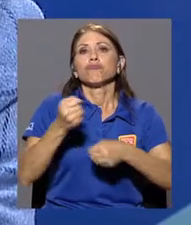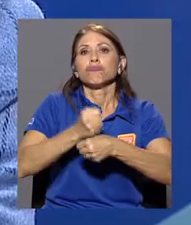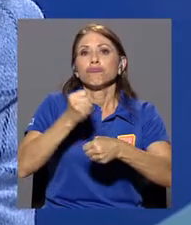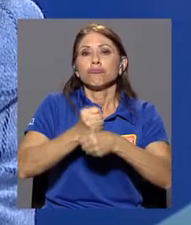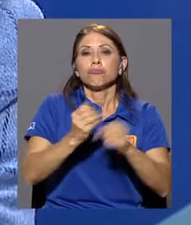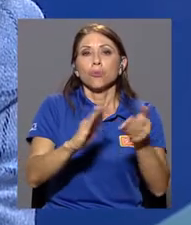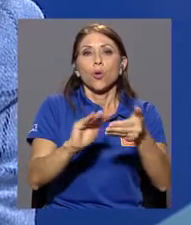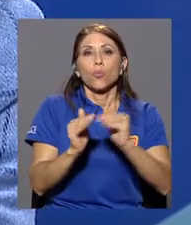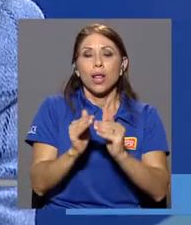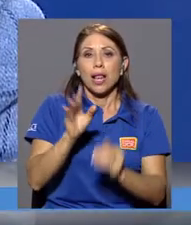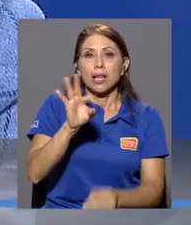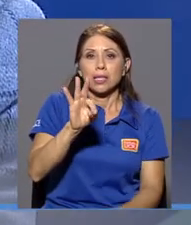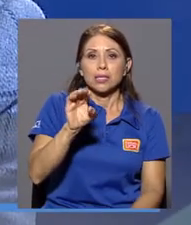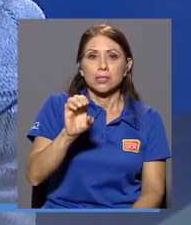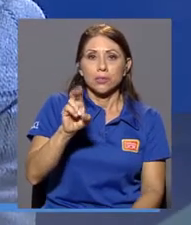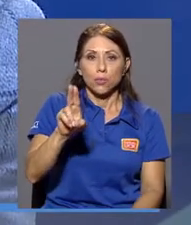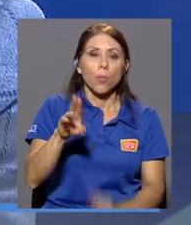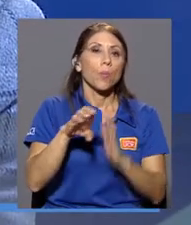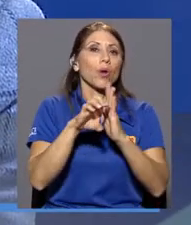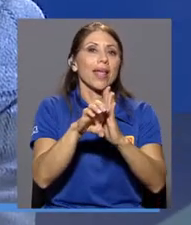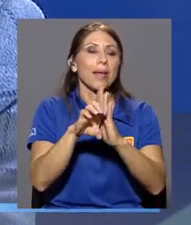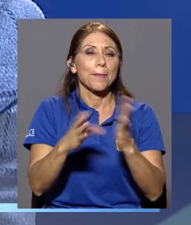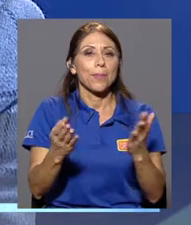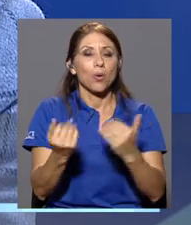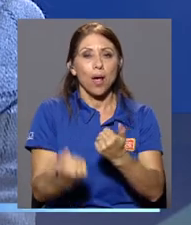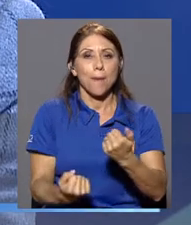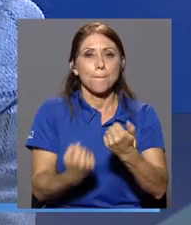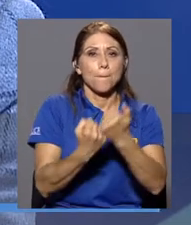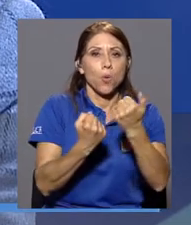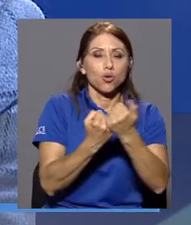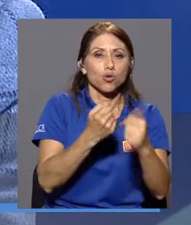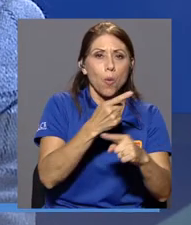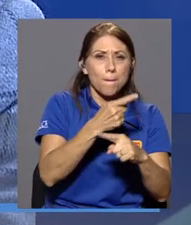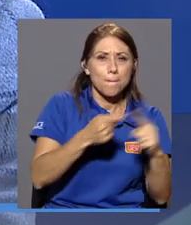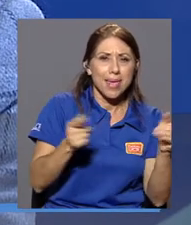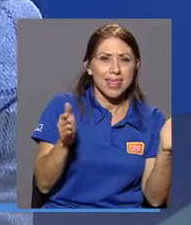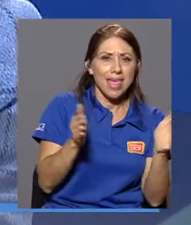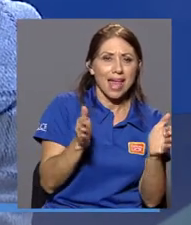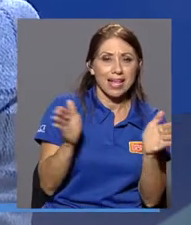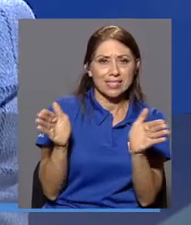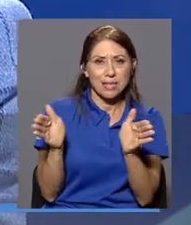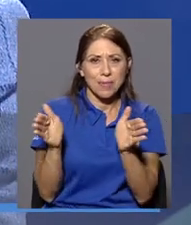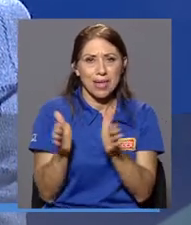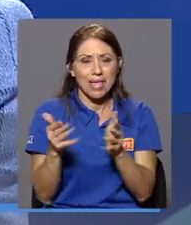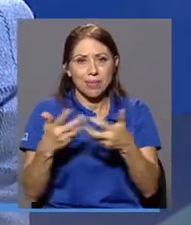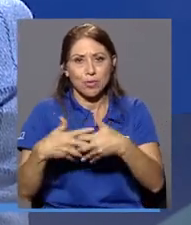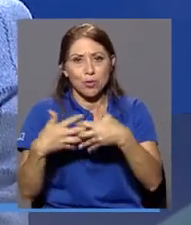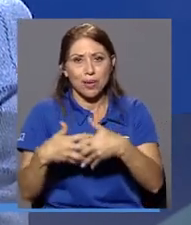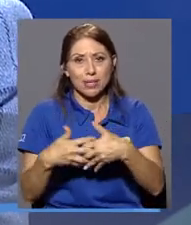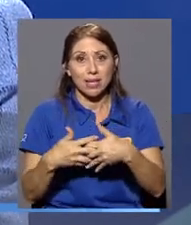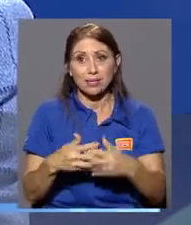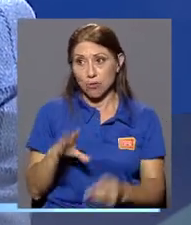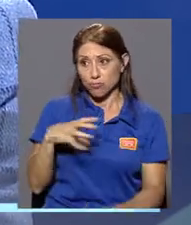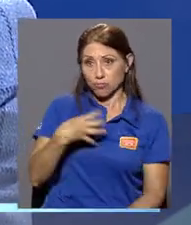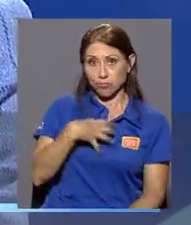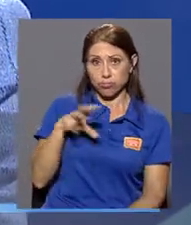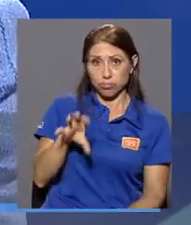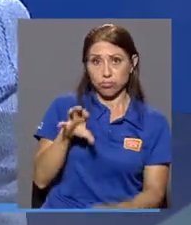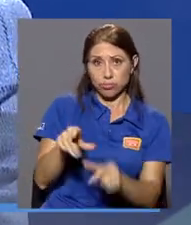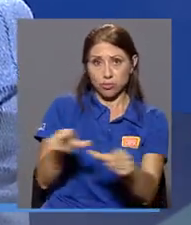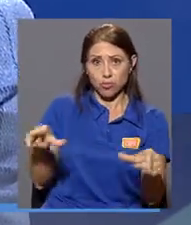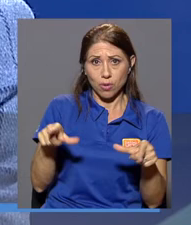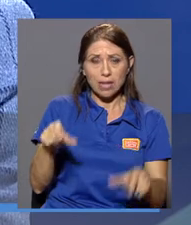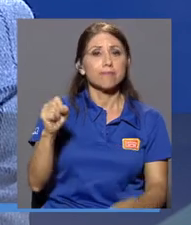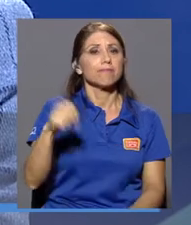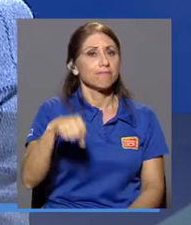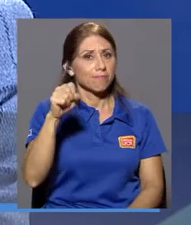comunales. Por ejemplo, apoyo a las medianas y pequeñas microempresas. De la zona, cierto. De la sí, zona, totalmente. Uh-huh.